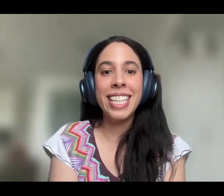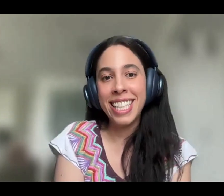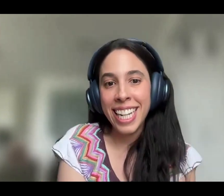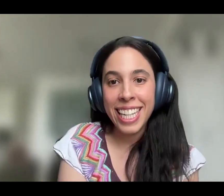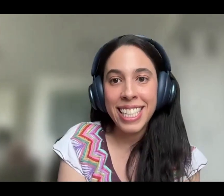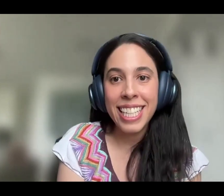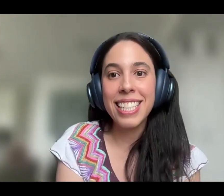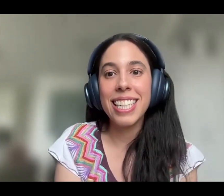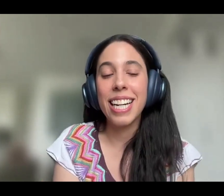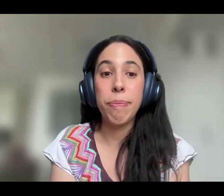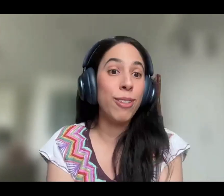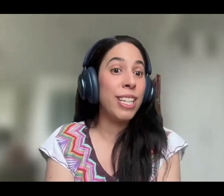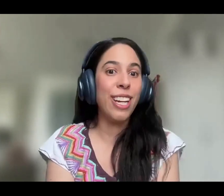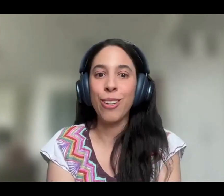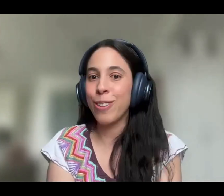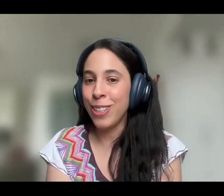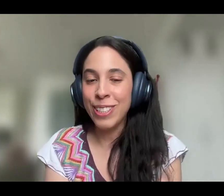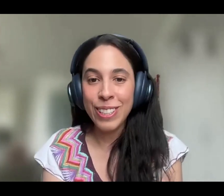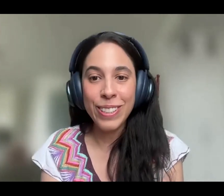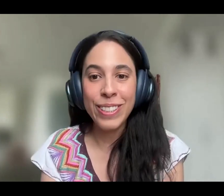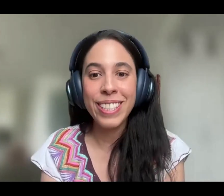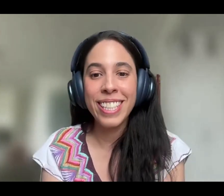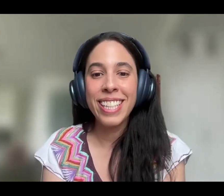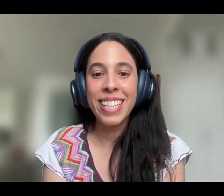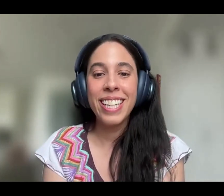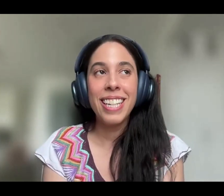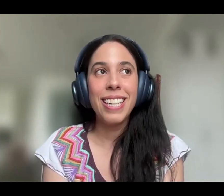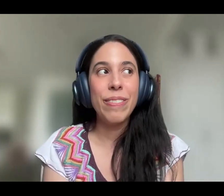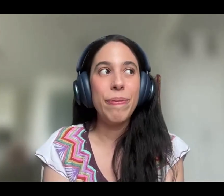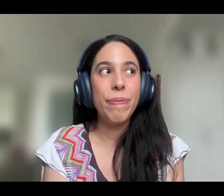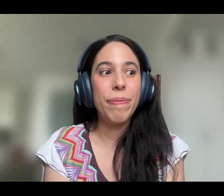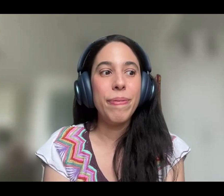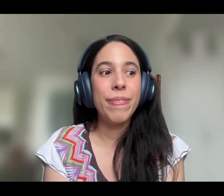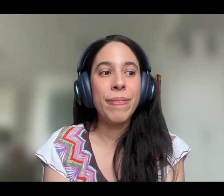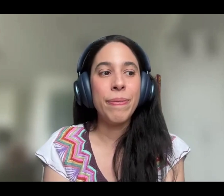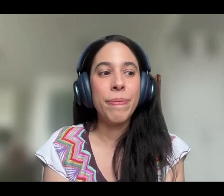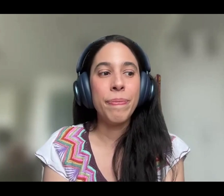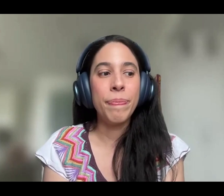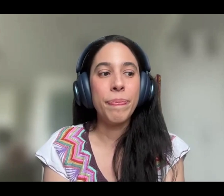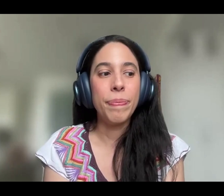no se conocen entre ellas. Hay personas que no conozco.